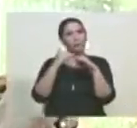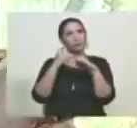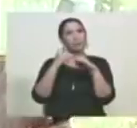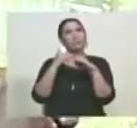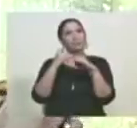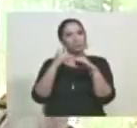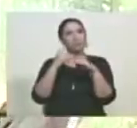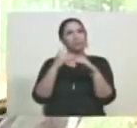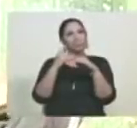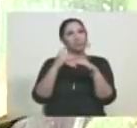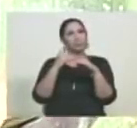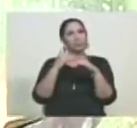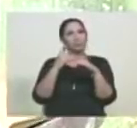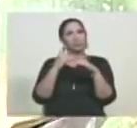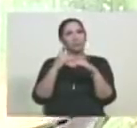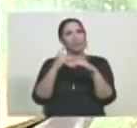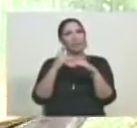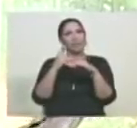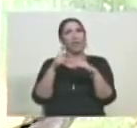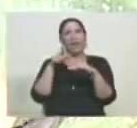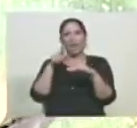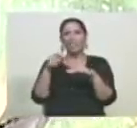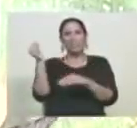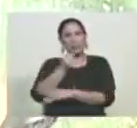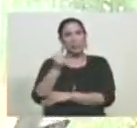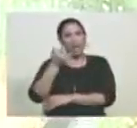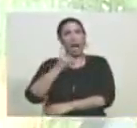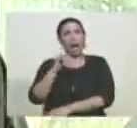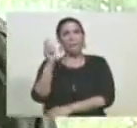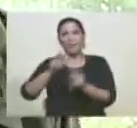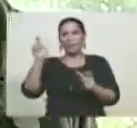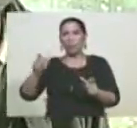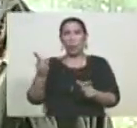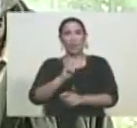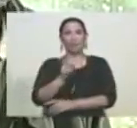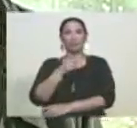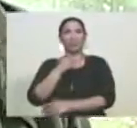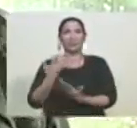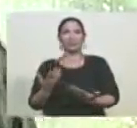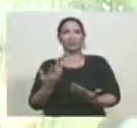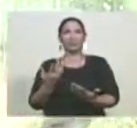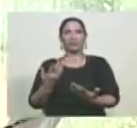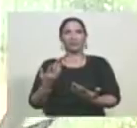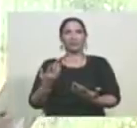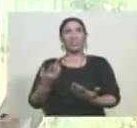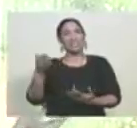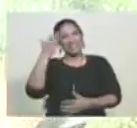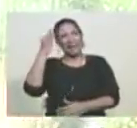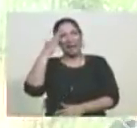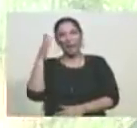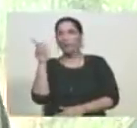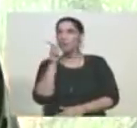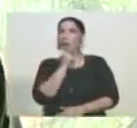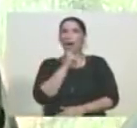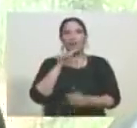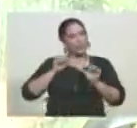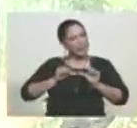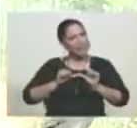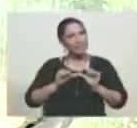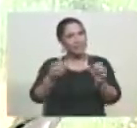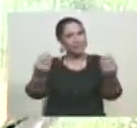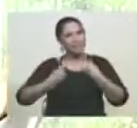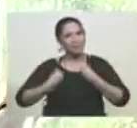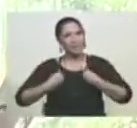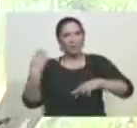va pasando con descontento, porque si los hay, saben que no hay ninguna otra alternativa mejor sino seguir viviendo en